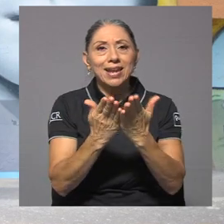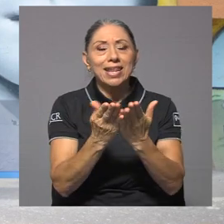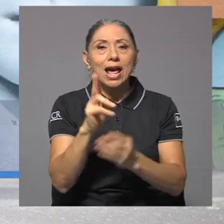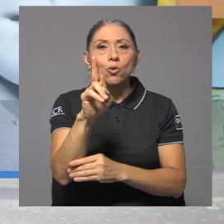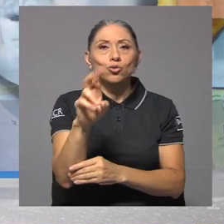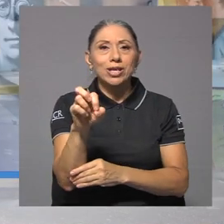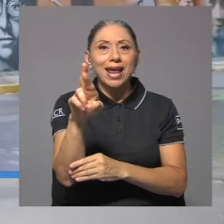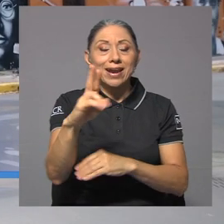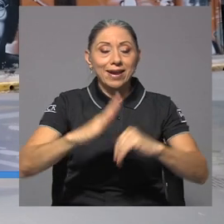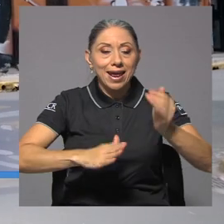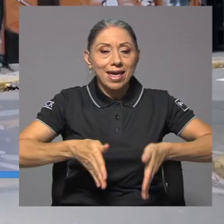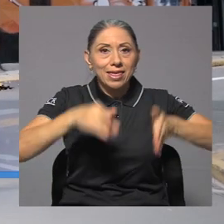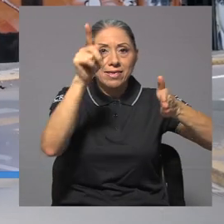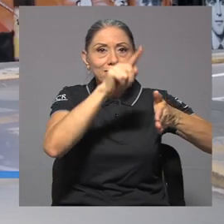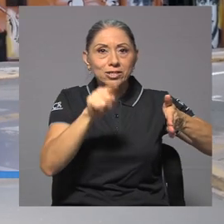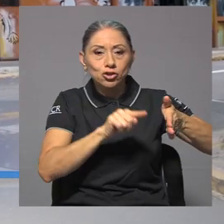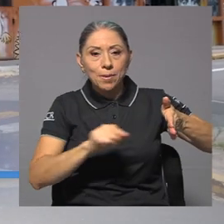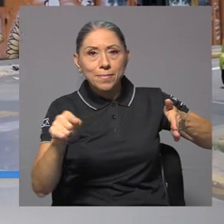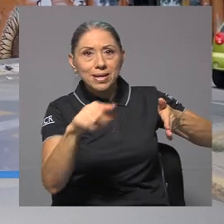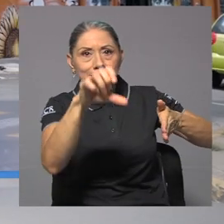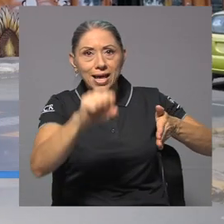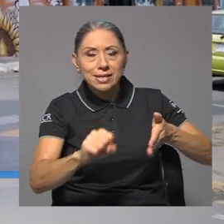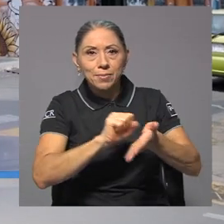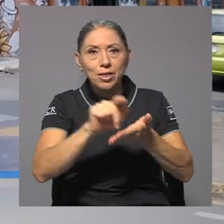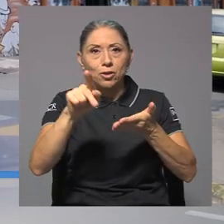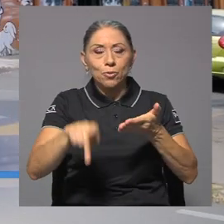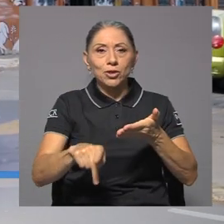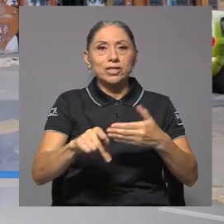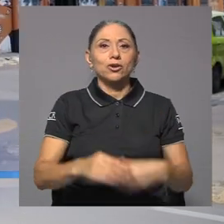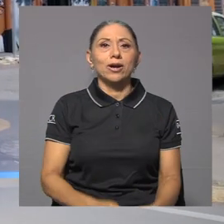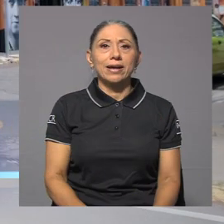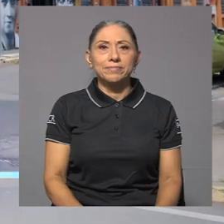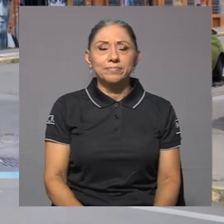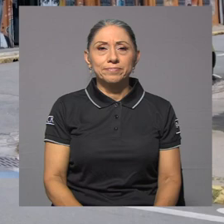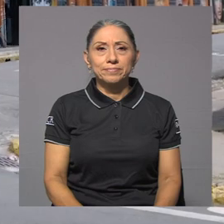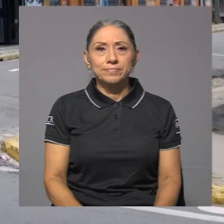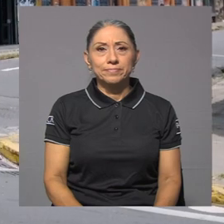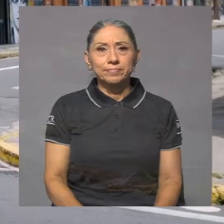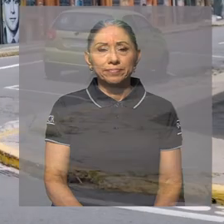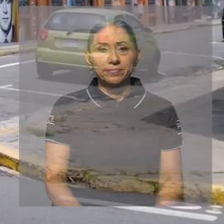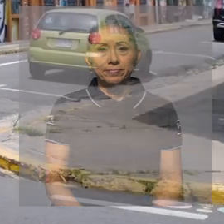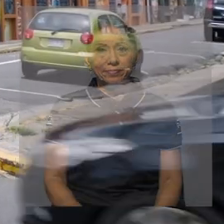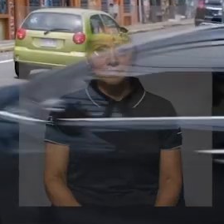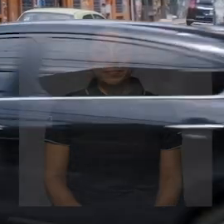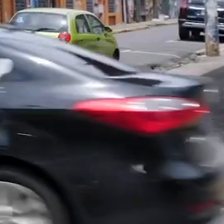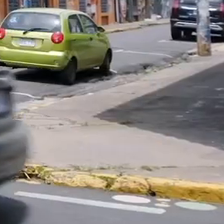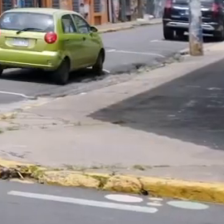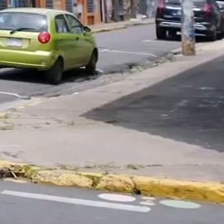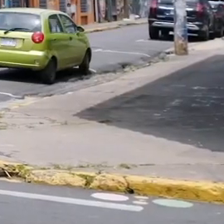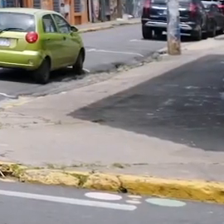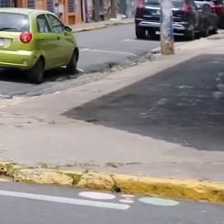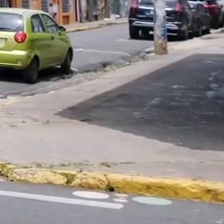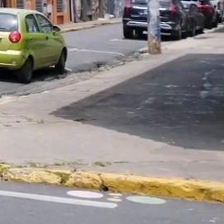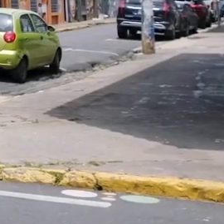librería cr ubicada al costado sur del edificio saprissa en san pedro de montes de oca